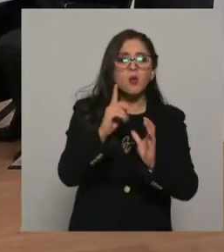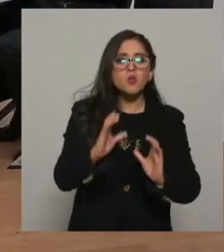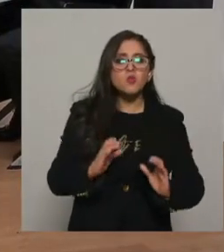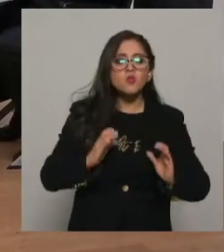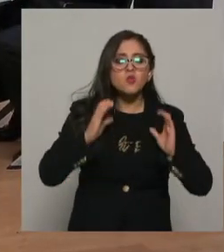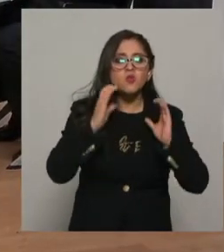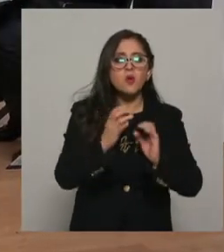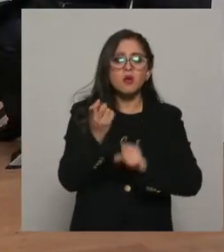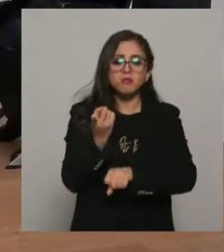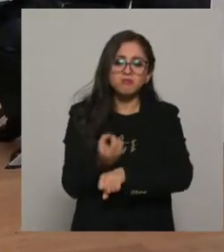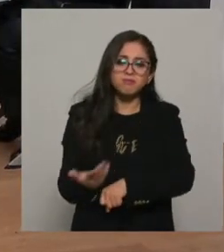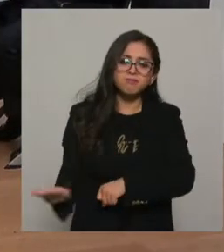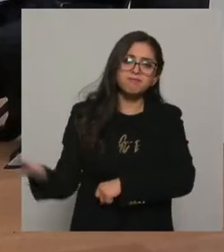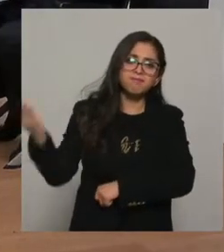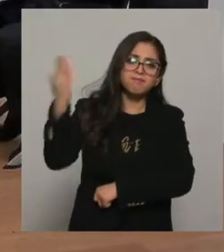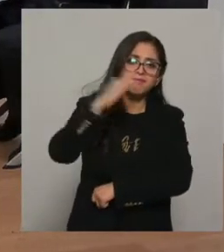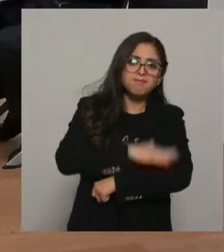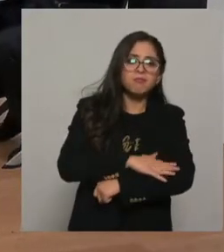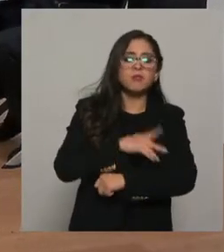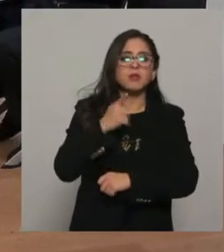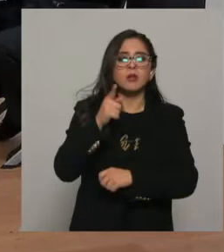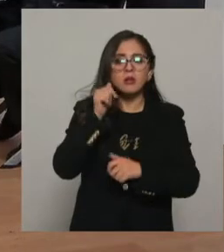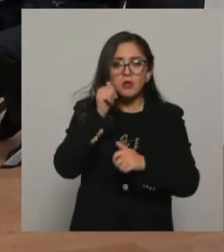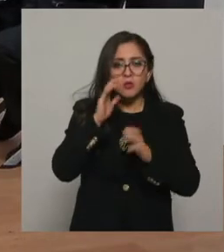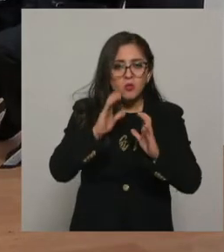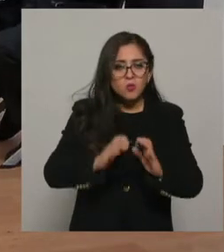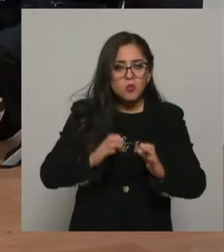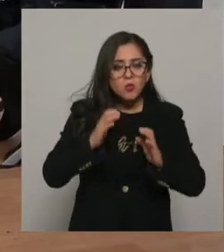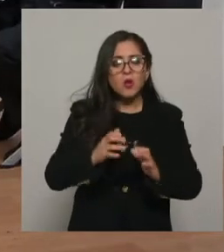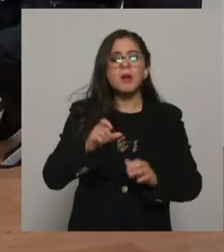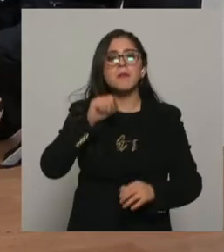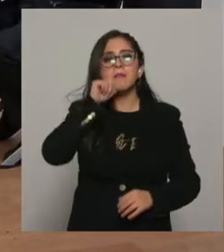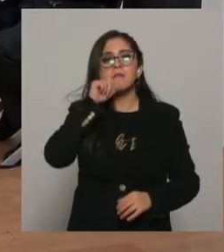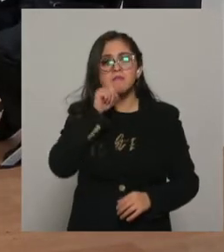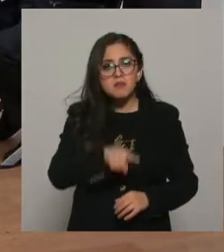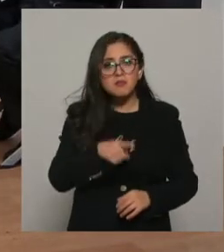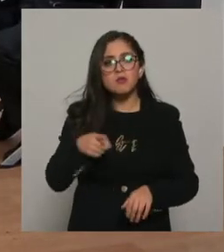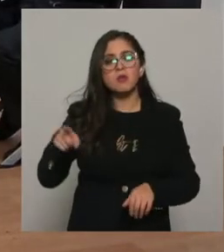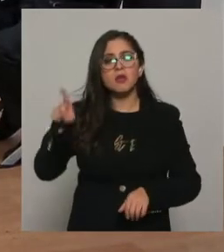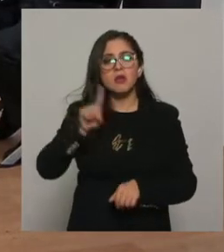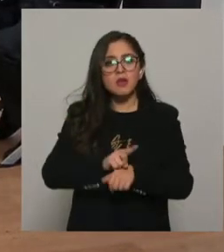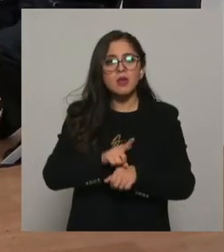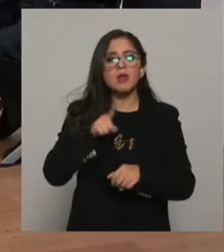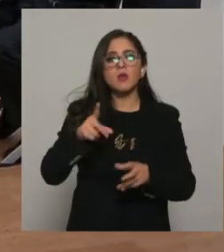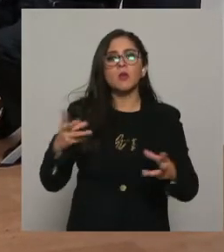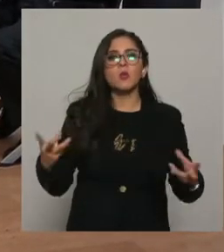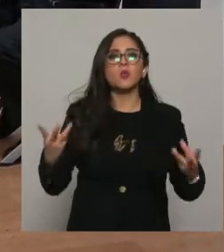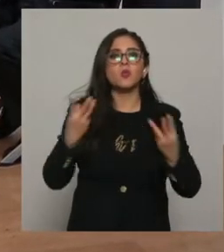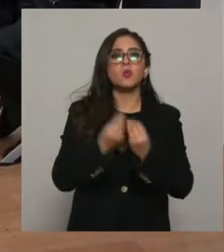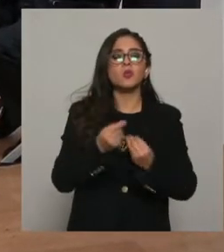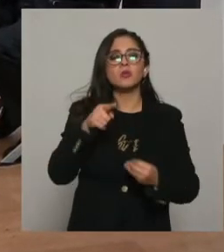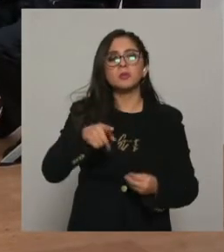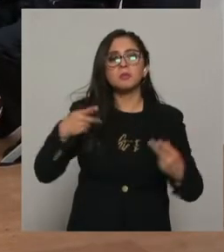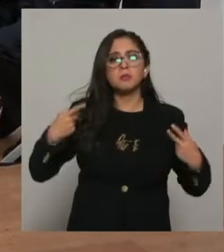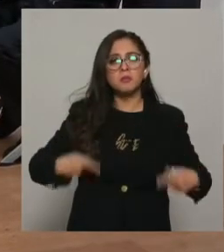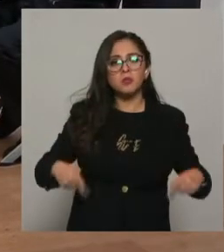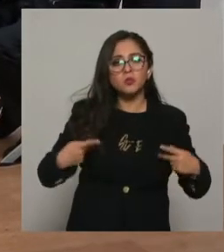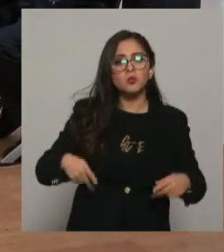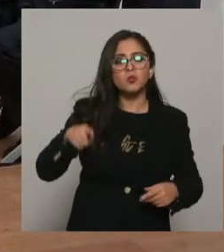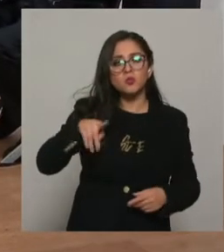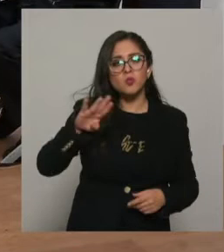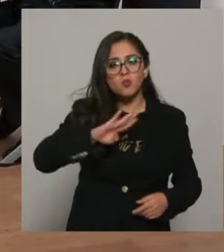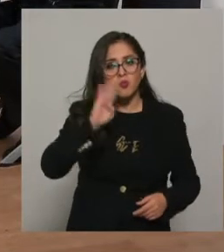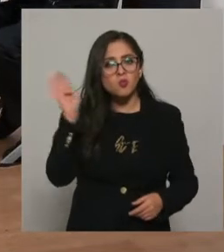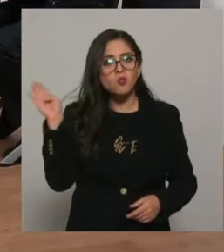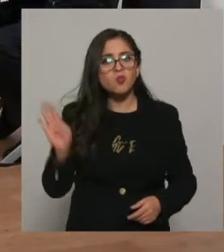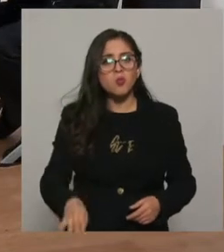toda la noche, la madrugada, y al día siguiente le llevan a sus parientes ya fallecidos, a sus muertos, les